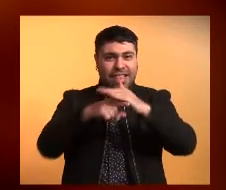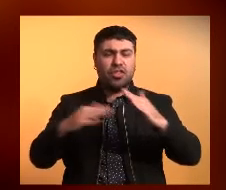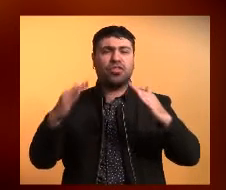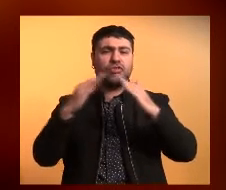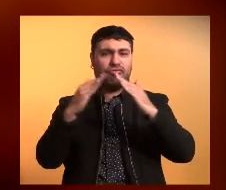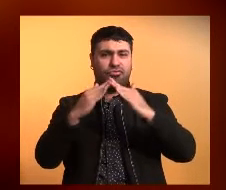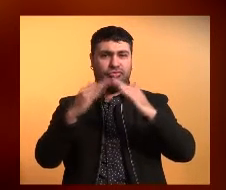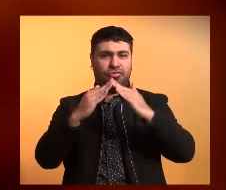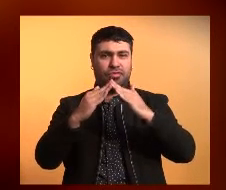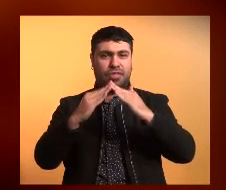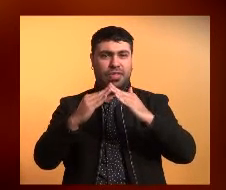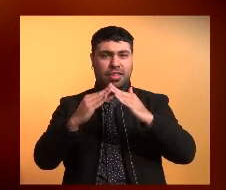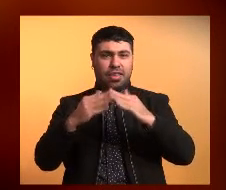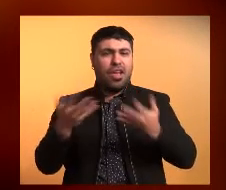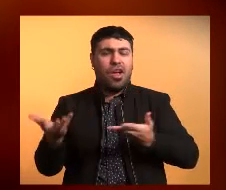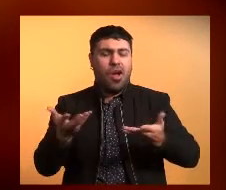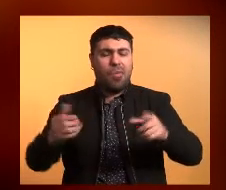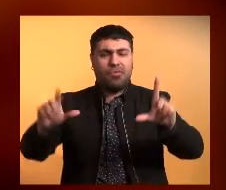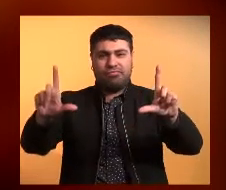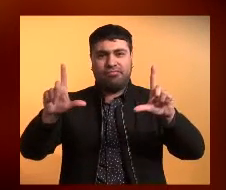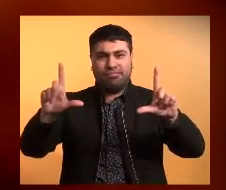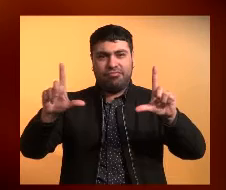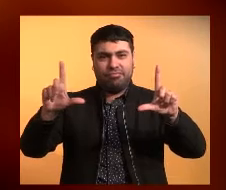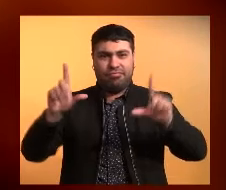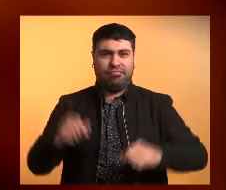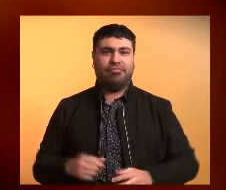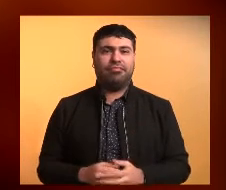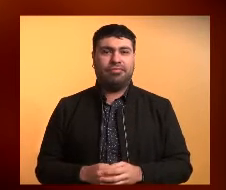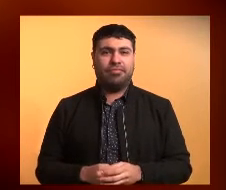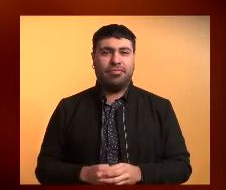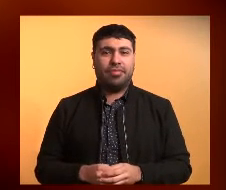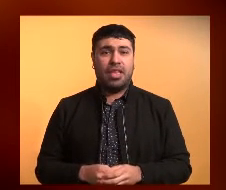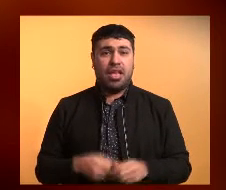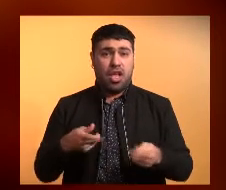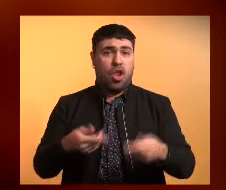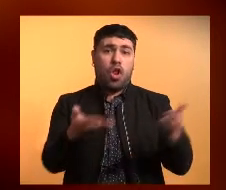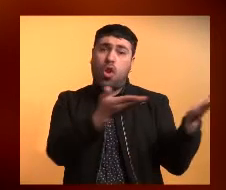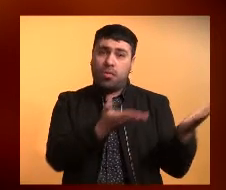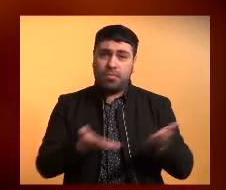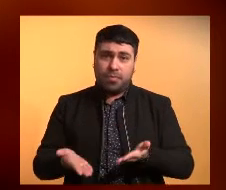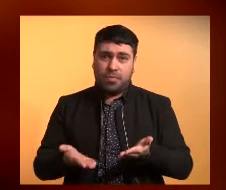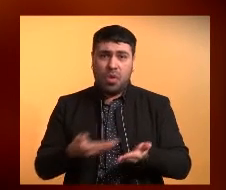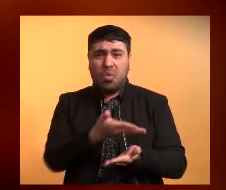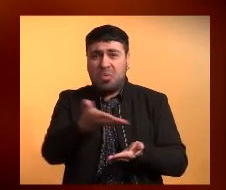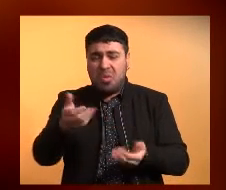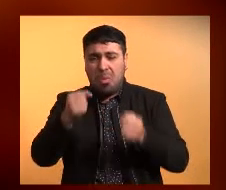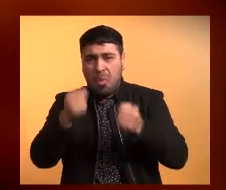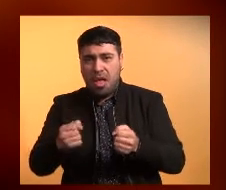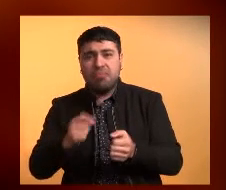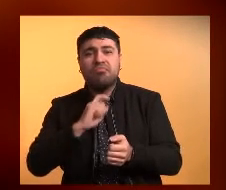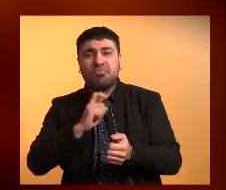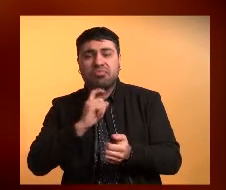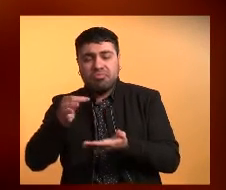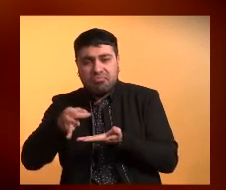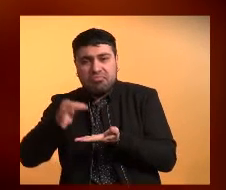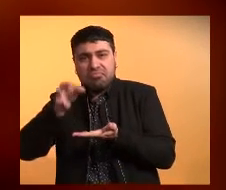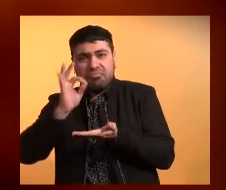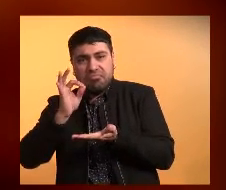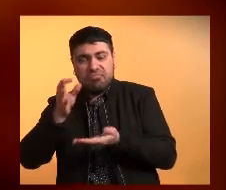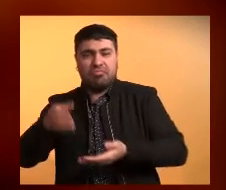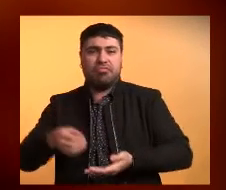y cercano para poder desarrollar esta actividad. Así que los invitamos a prepararse un cafecito, ¿cierto?, y